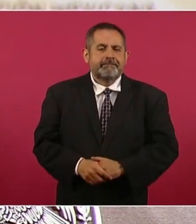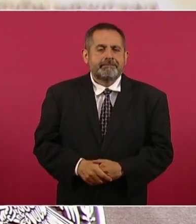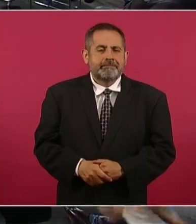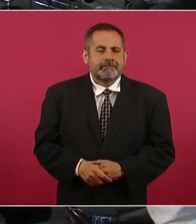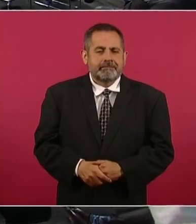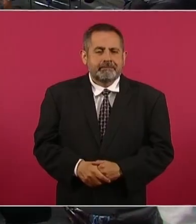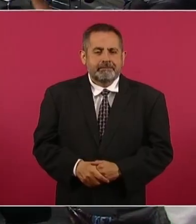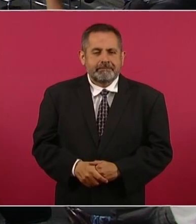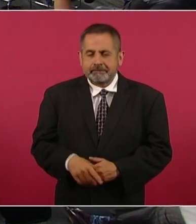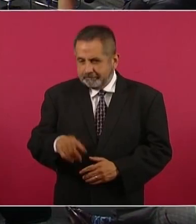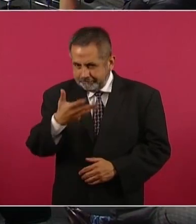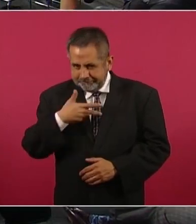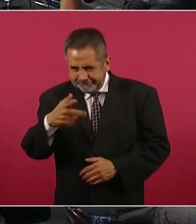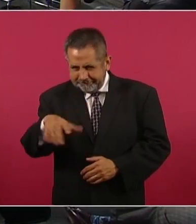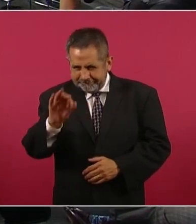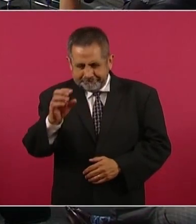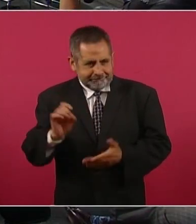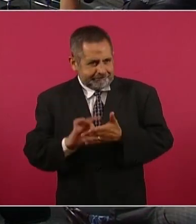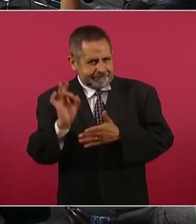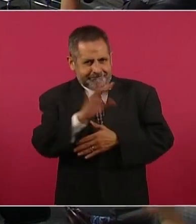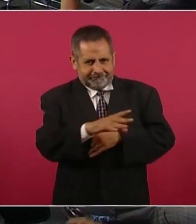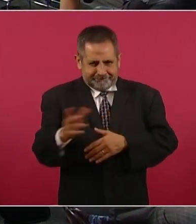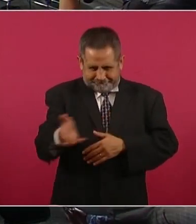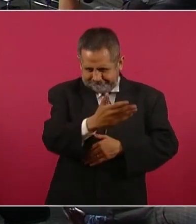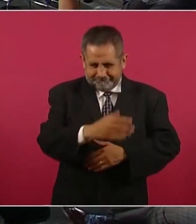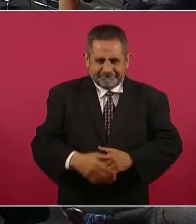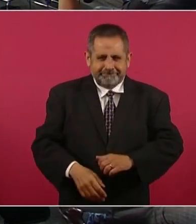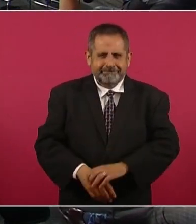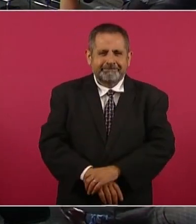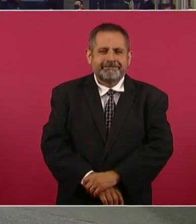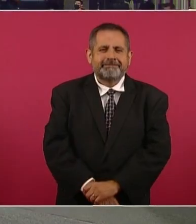Bueno, y si no lo tienen ustedes ahí, ¿por qué no se lo pasan?